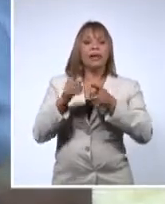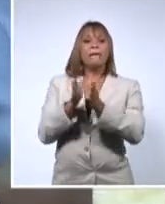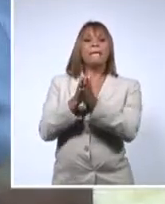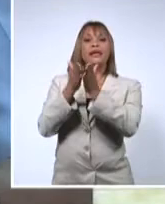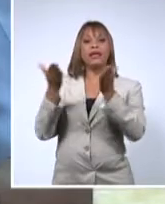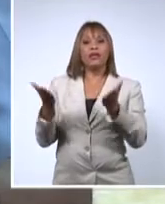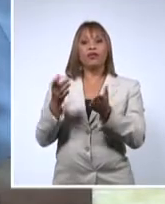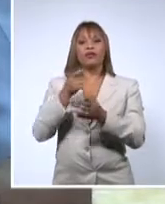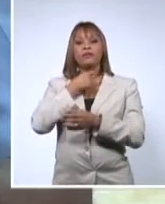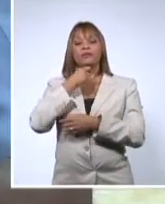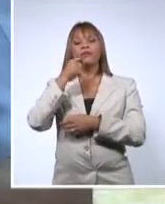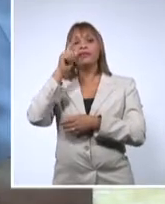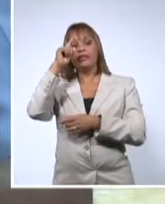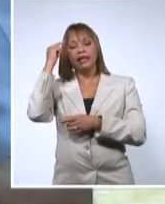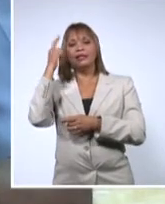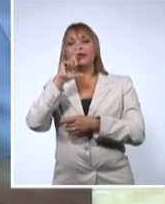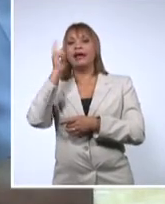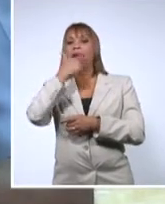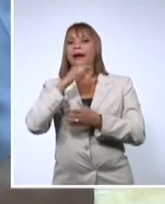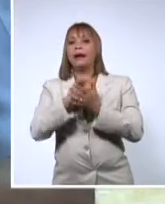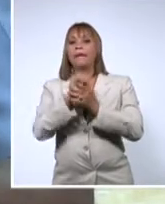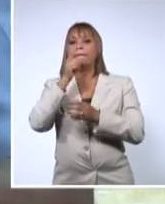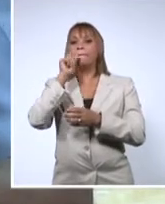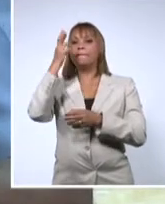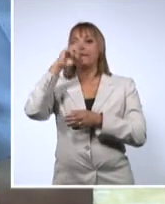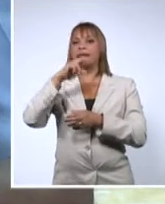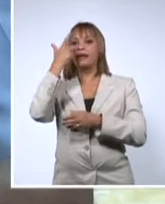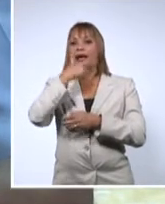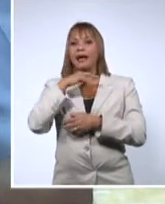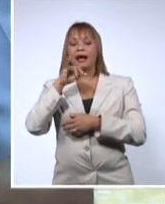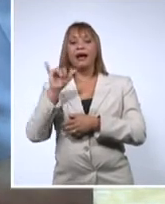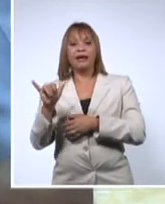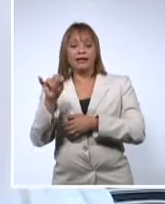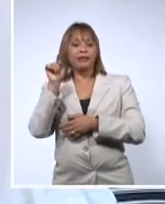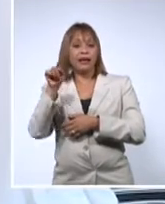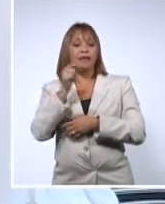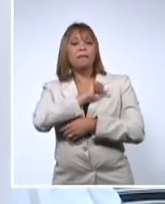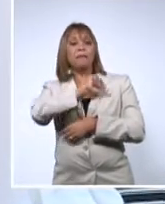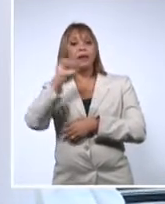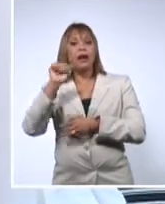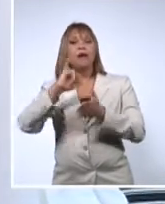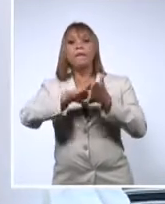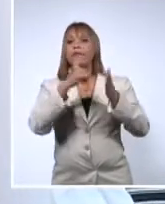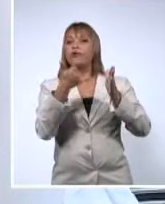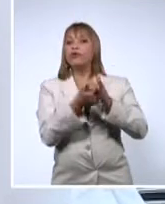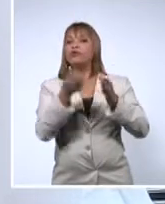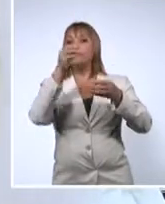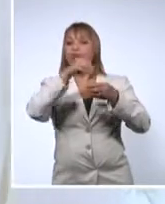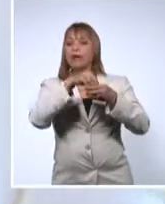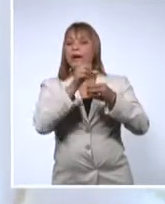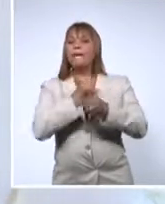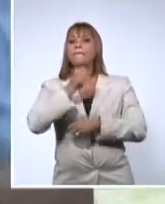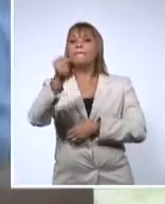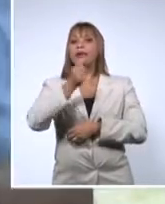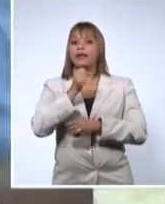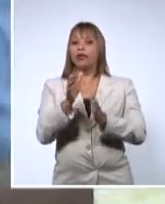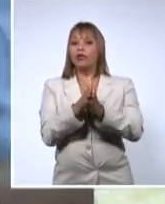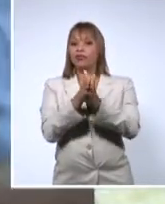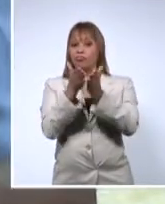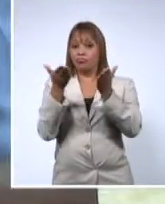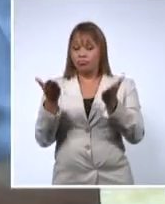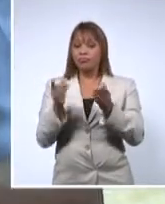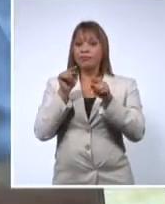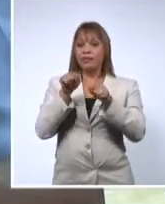e Invasor, y en la categoría de investigación académica fue premiado el proyecto integral de periodismo hipermedia entre